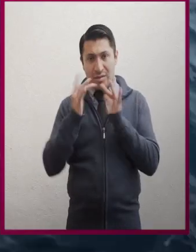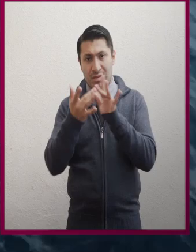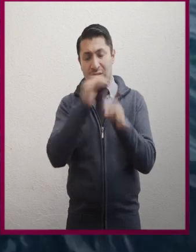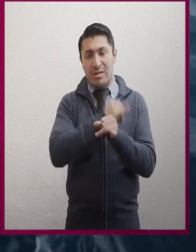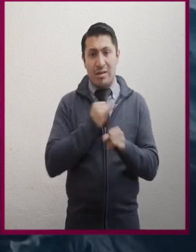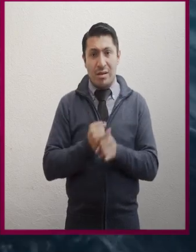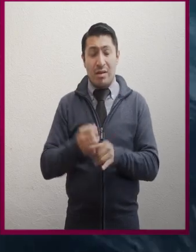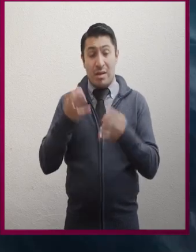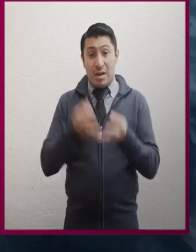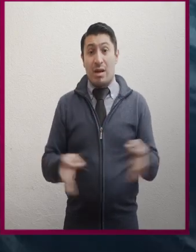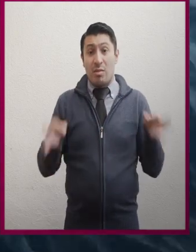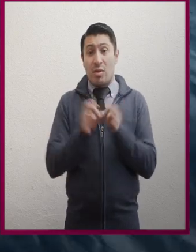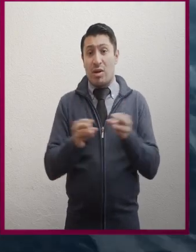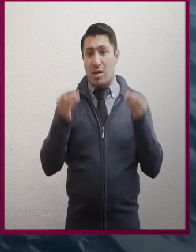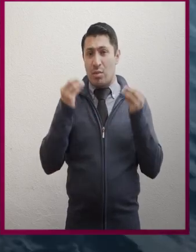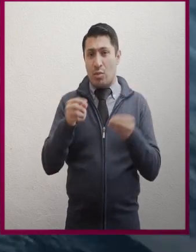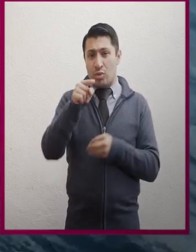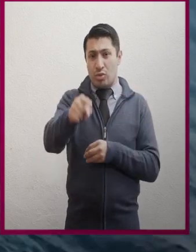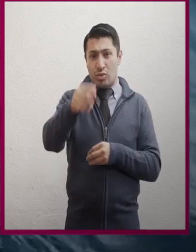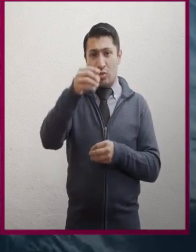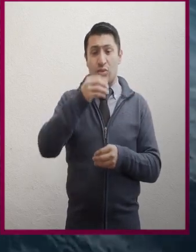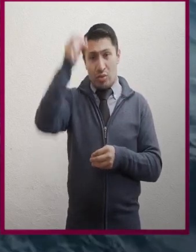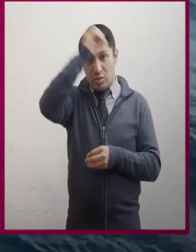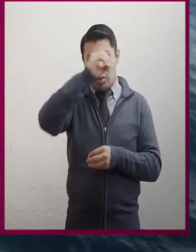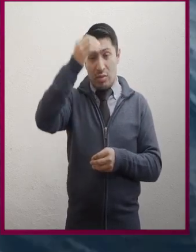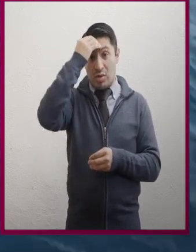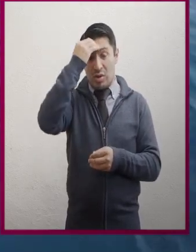opinión. Vamos a activarnos.